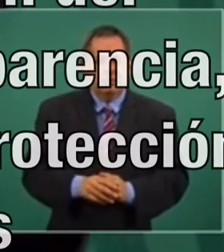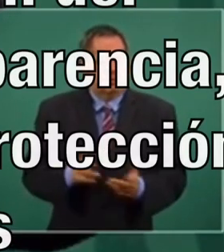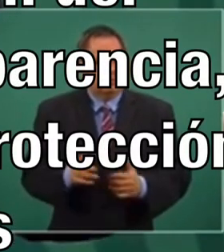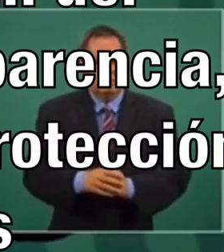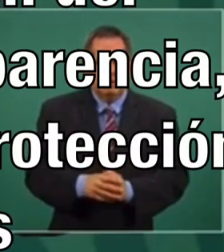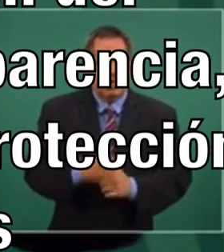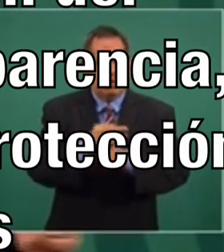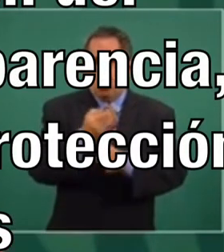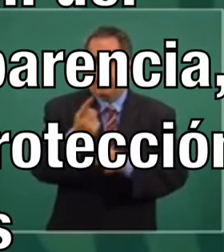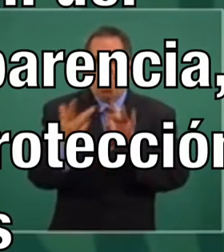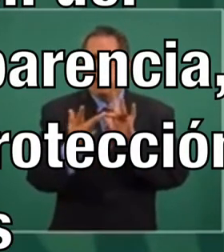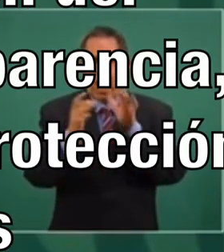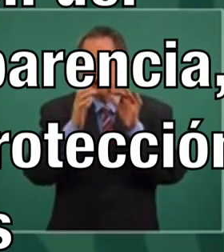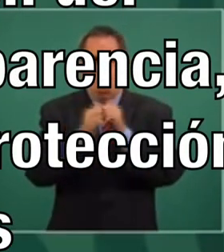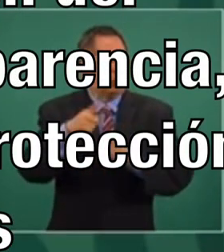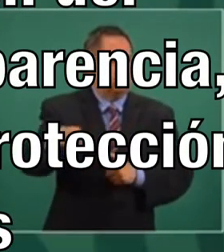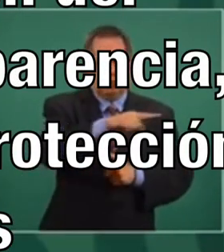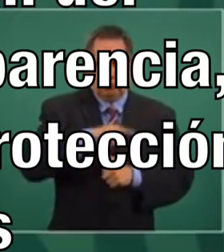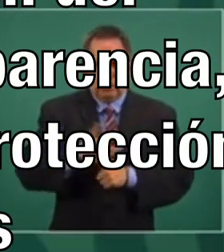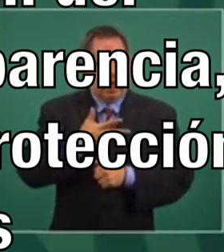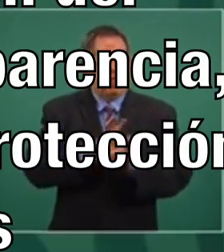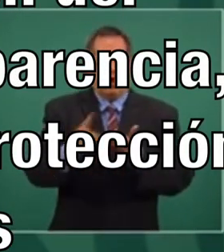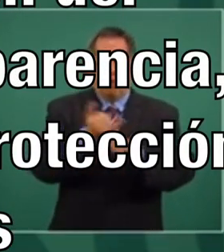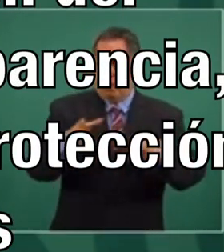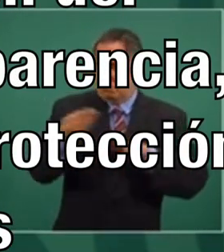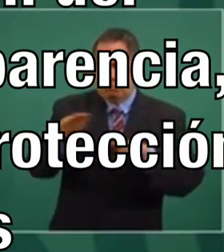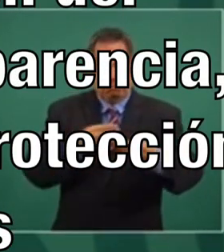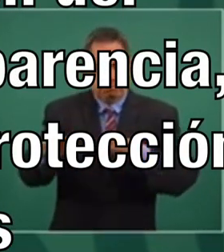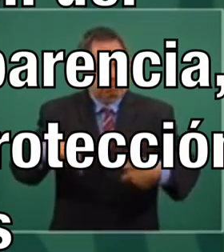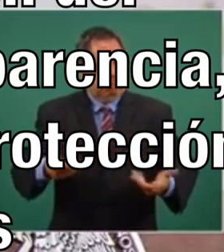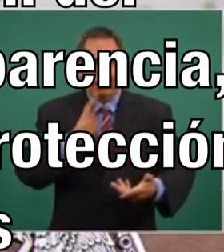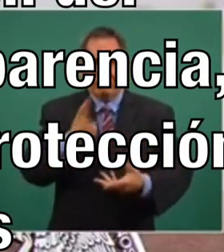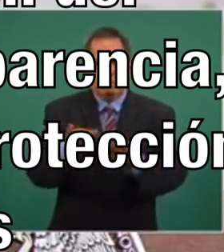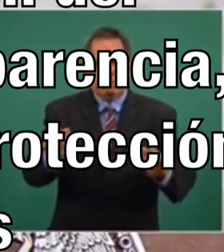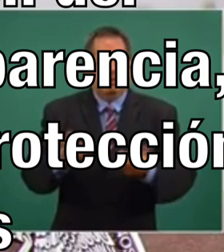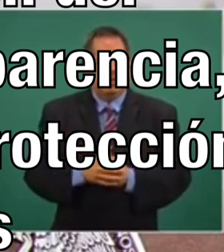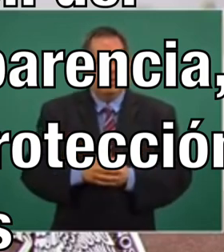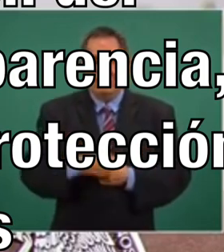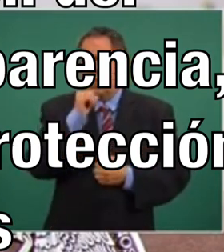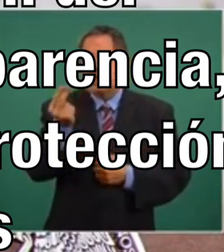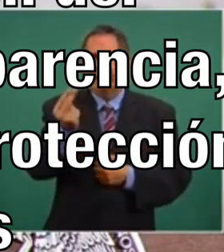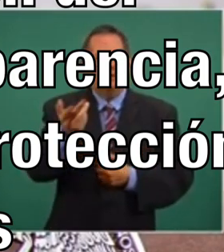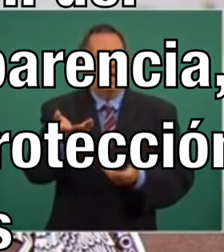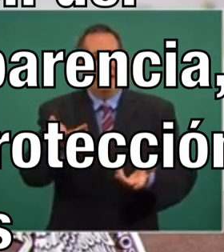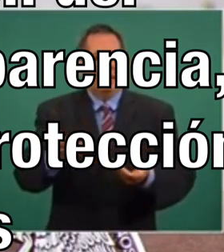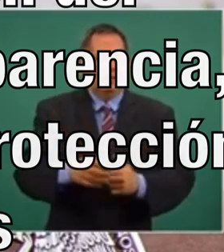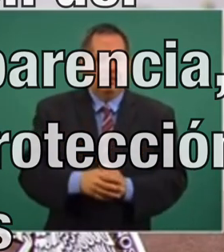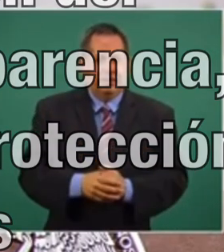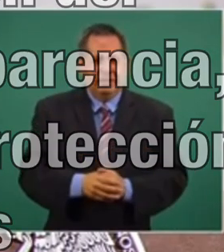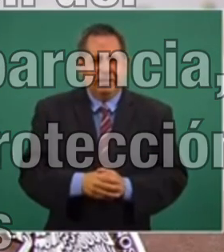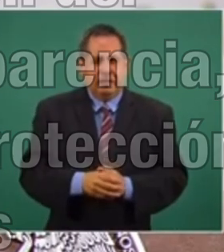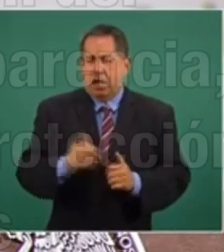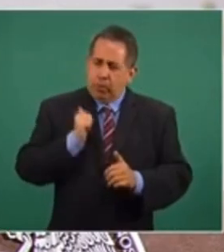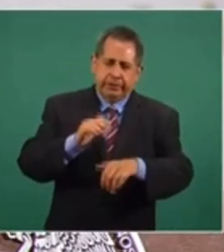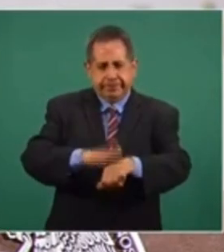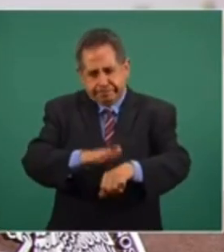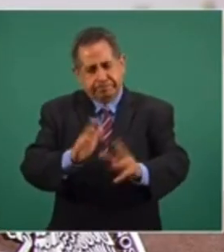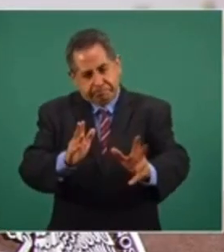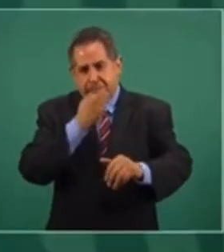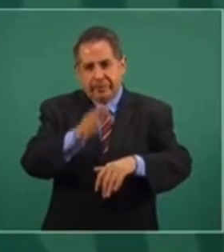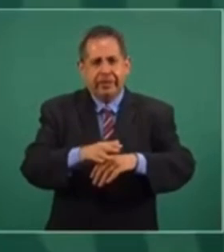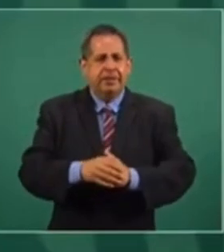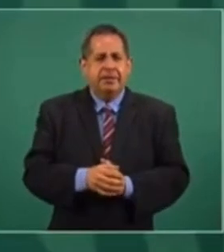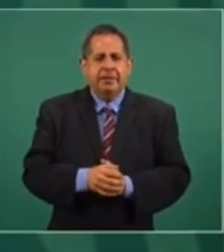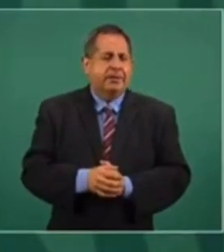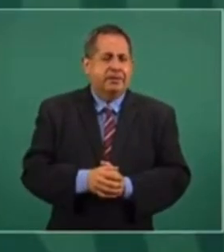si tenemos comunicación permanente, si se garantiza el derecho a la información, pues se resuelve y no hace falta, aprovecho para